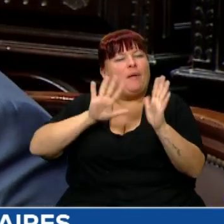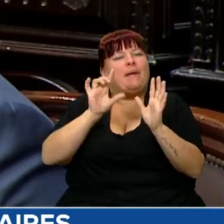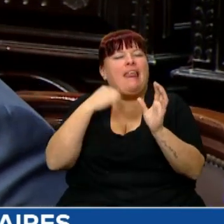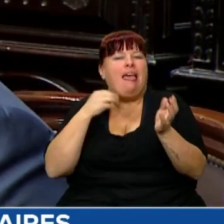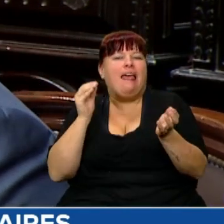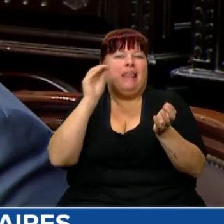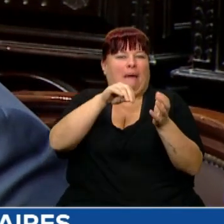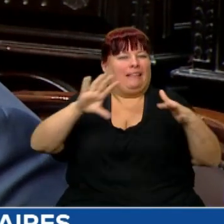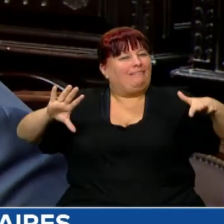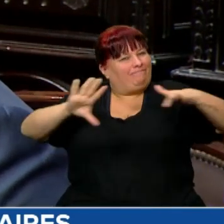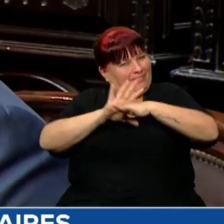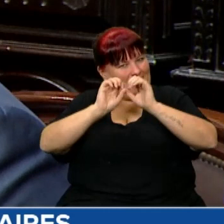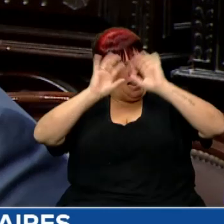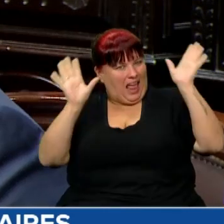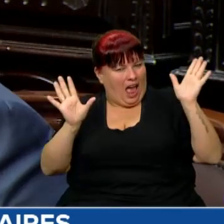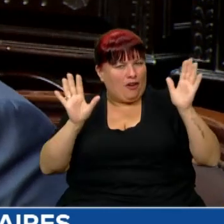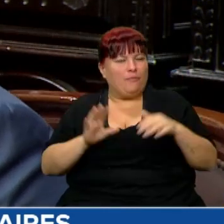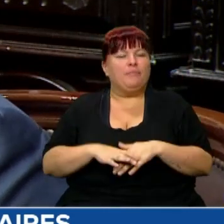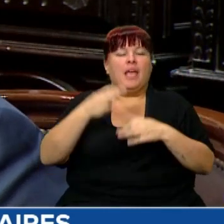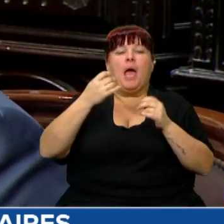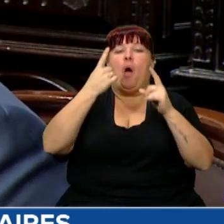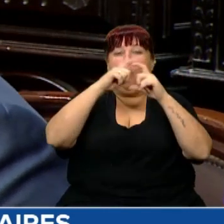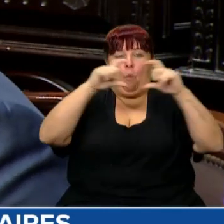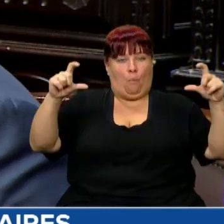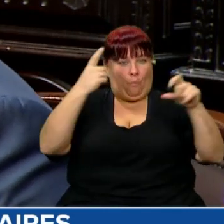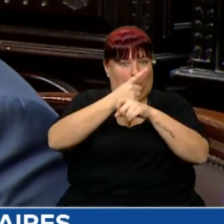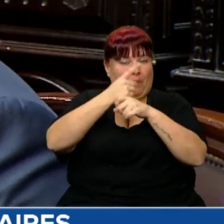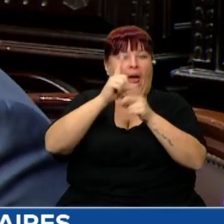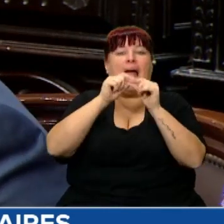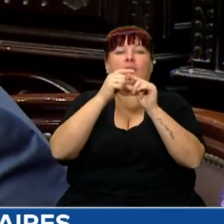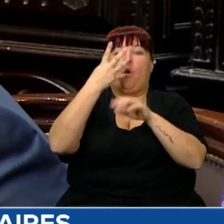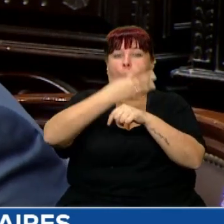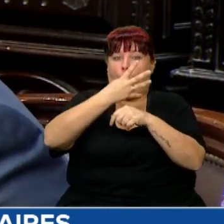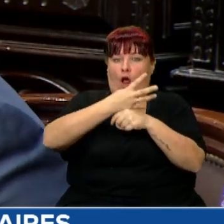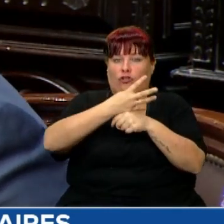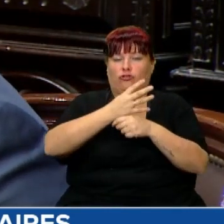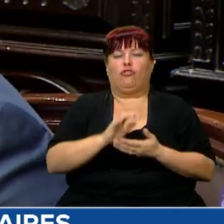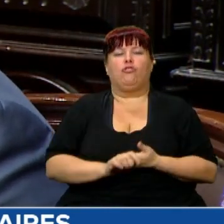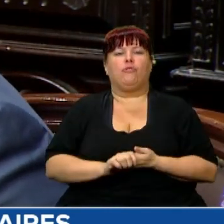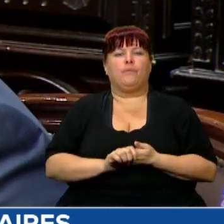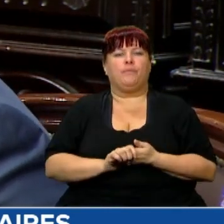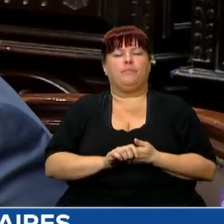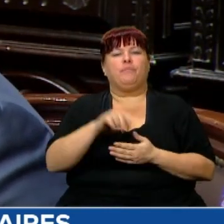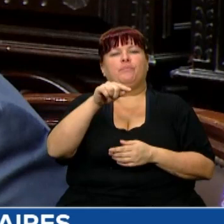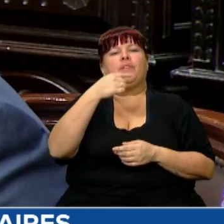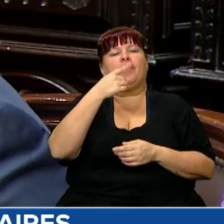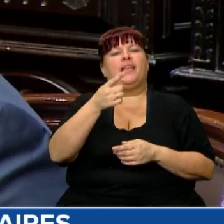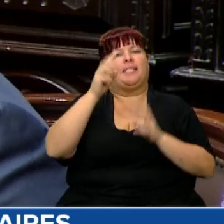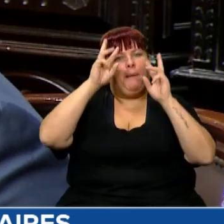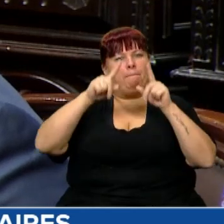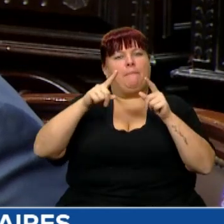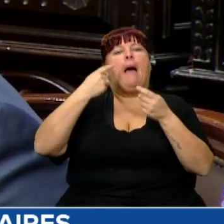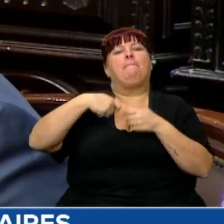simplemente agregan precisiones. En particular, en el primer párrafo del artículo 4, en el que se consigna: el plan